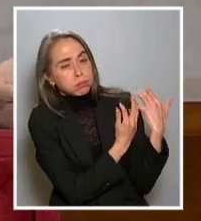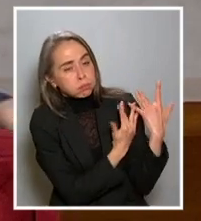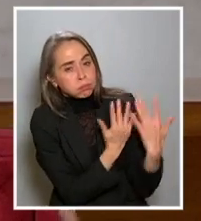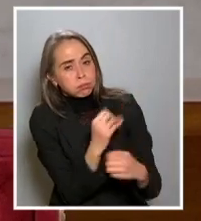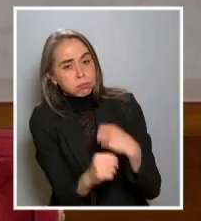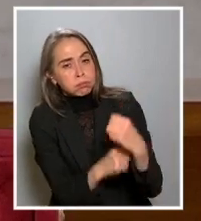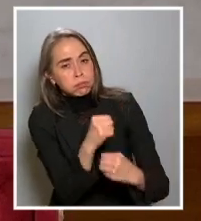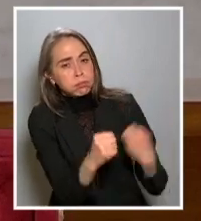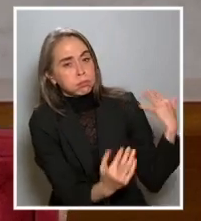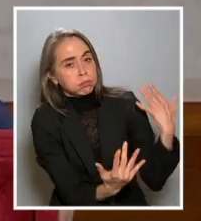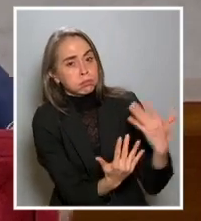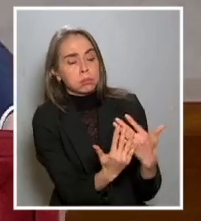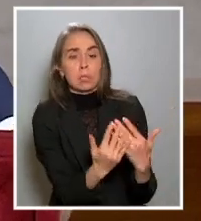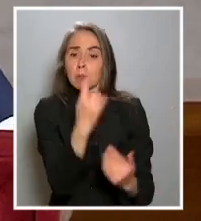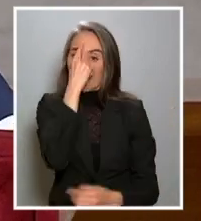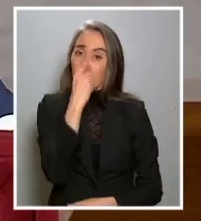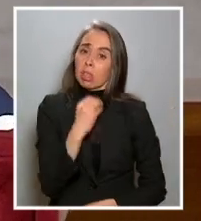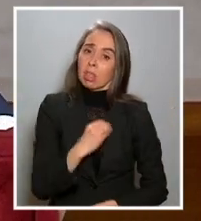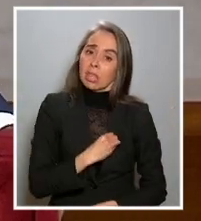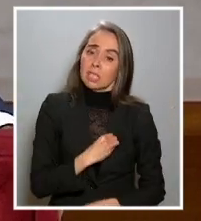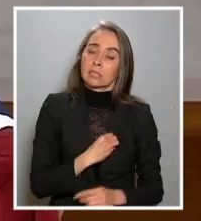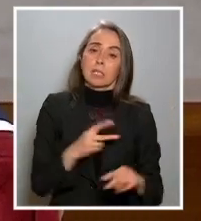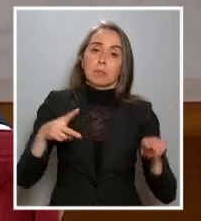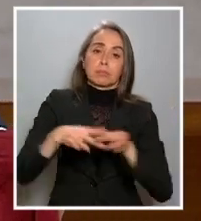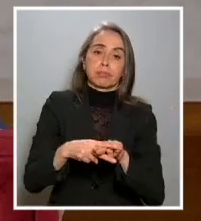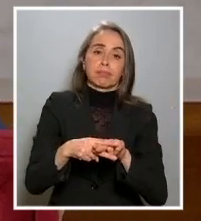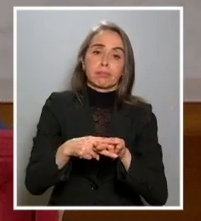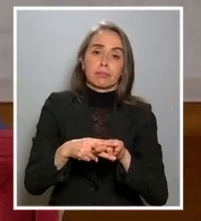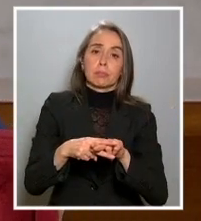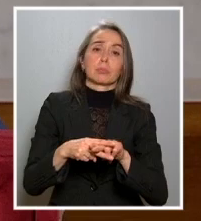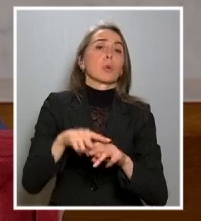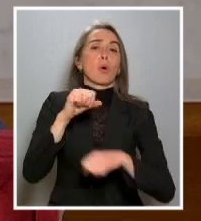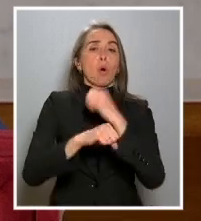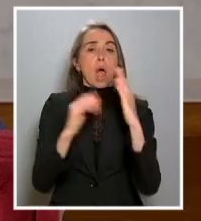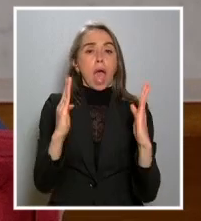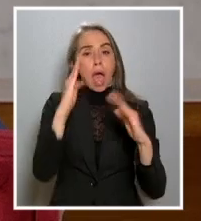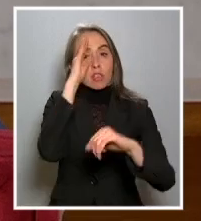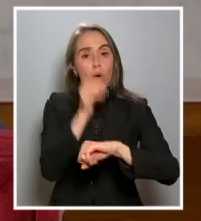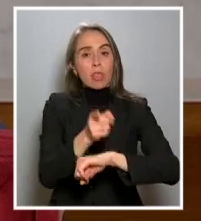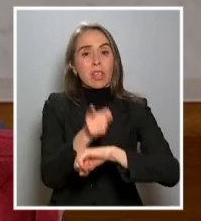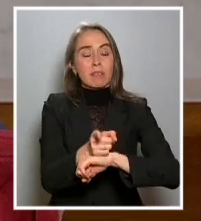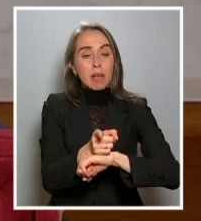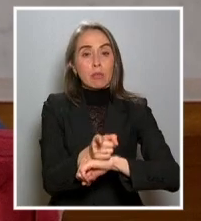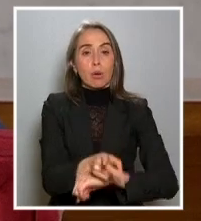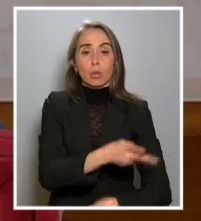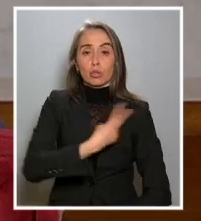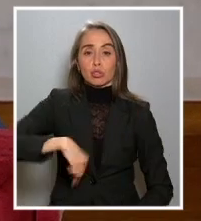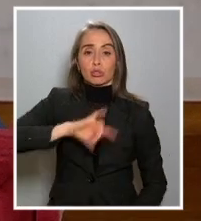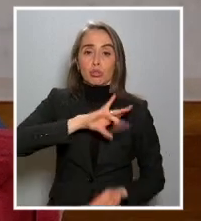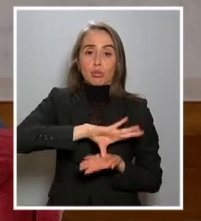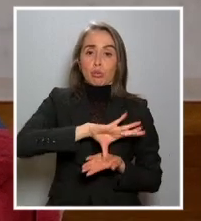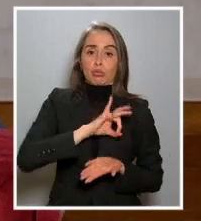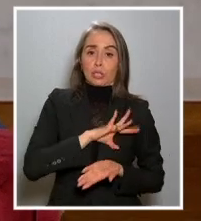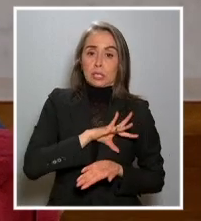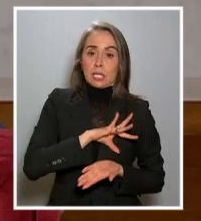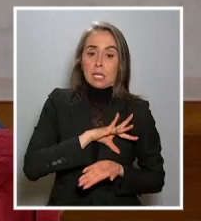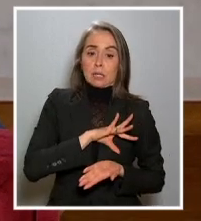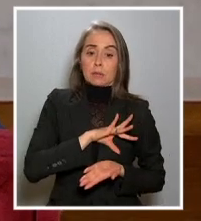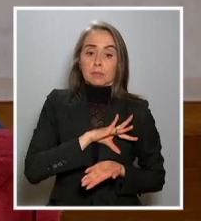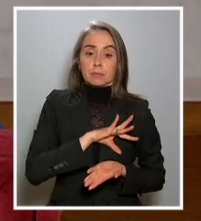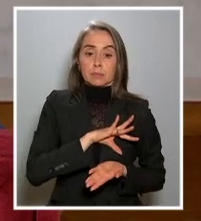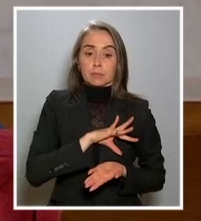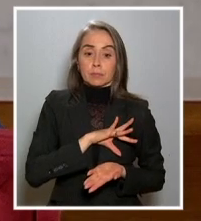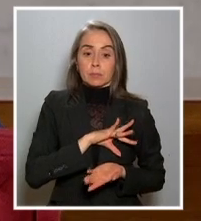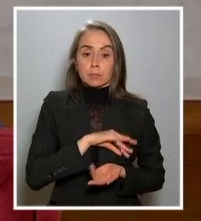por cierto, con el triste intervalo de la dictadura. Fuimos con